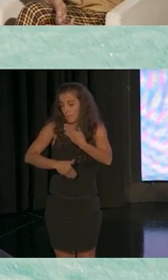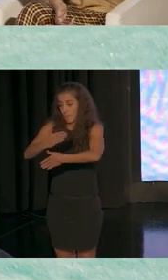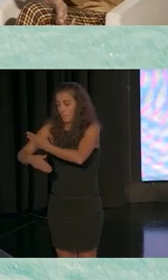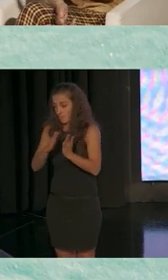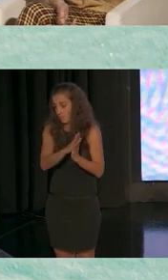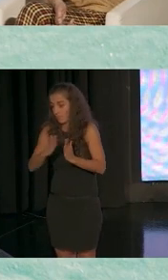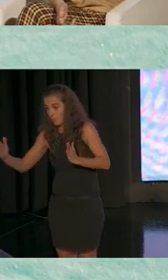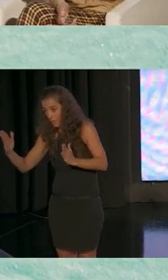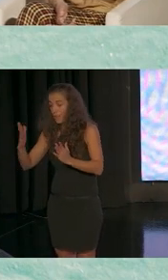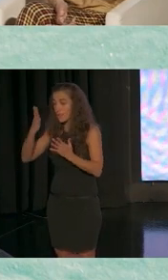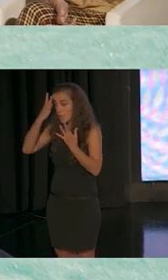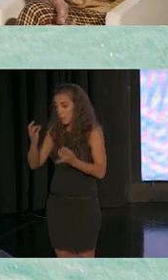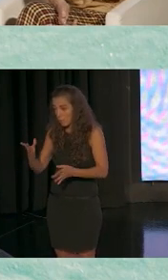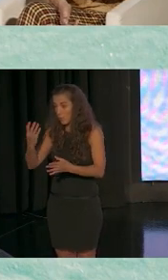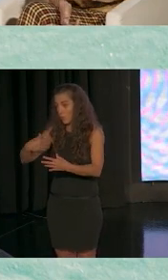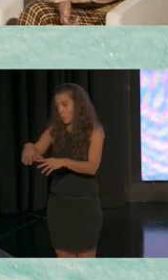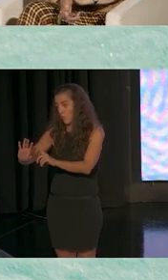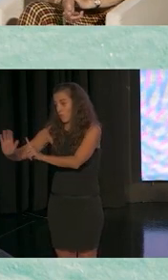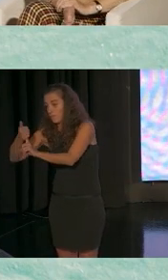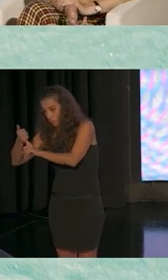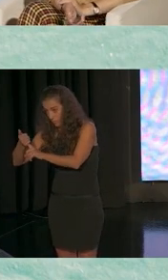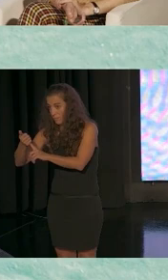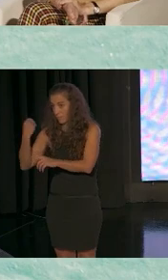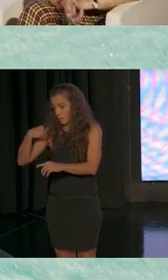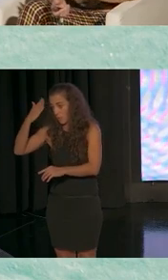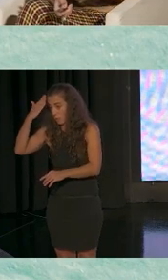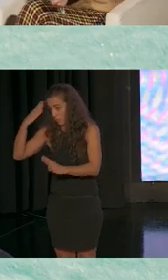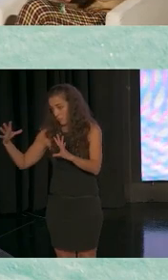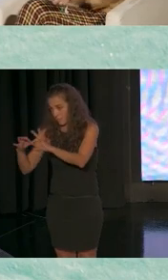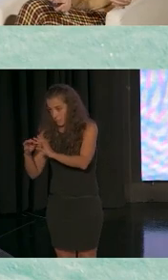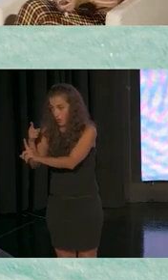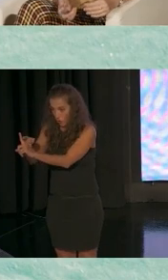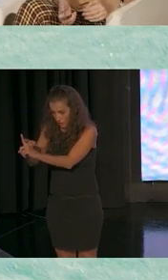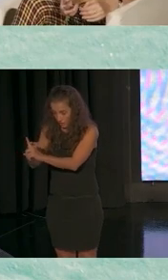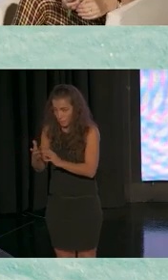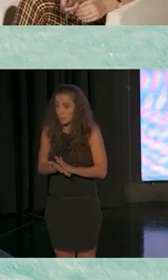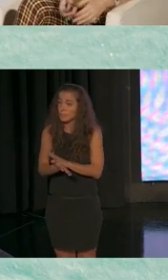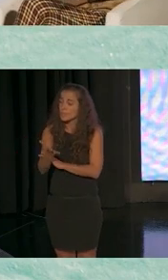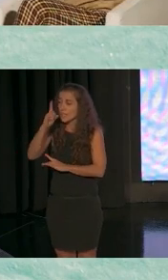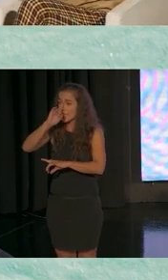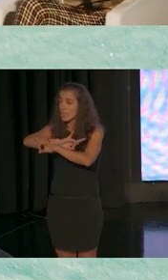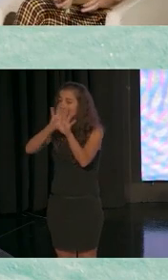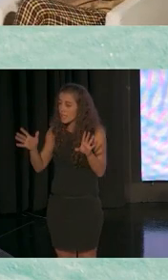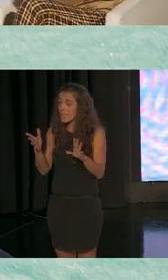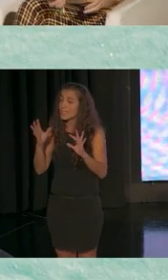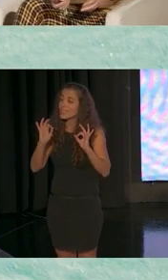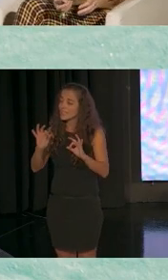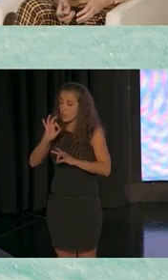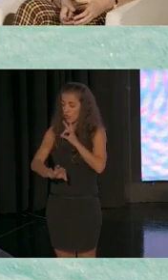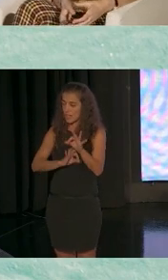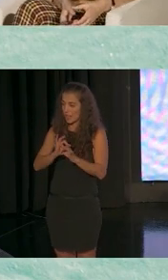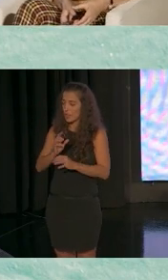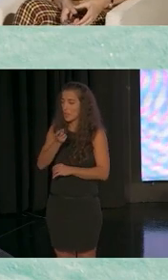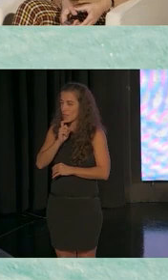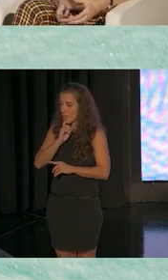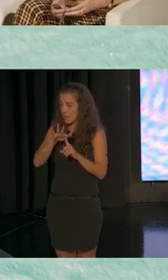aglutinar y que va a fundamentar todo lo demás no de manera que evidentemente en la organización de algo tan complejo como